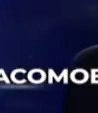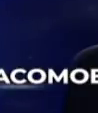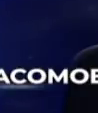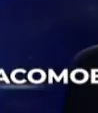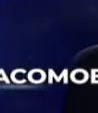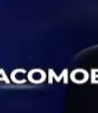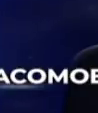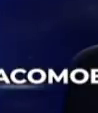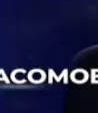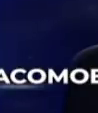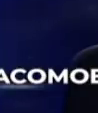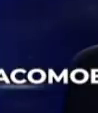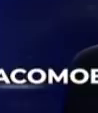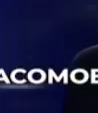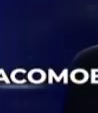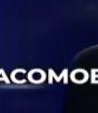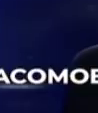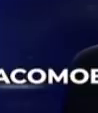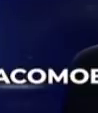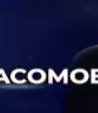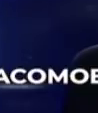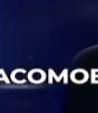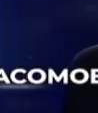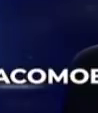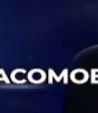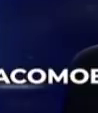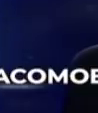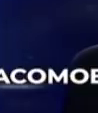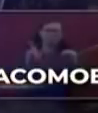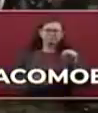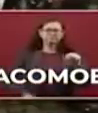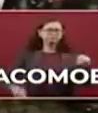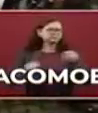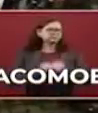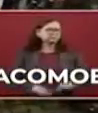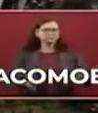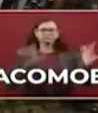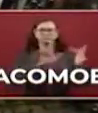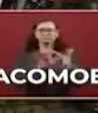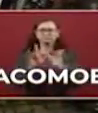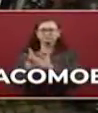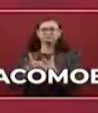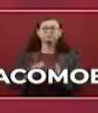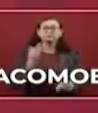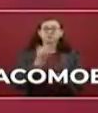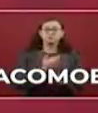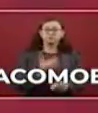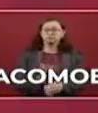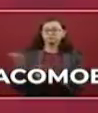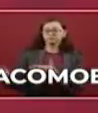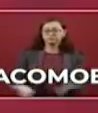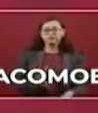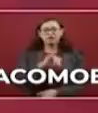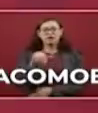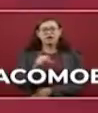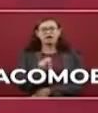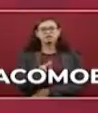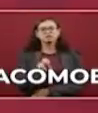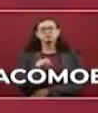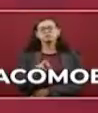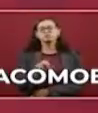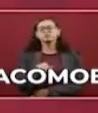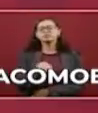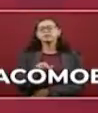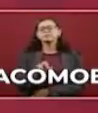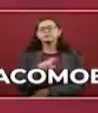de prensa a la que agradecemos haber podido entrar al equipo de comunicación de la presidencia mexicana. Ahí entre esos periodistas